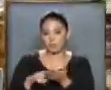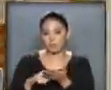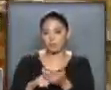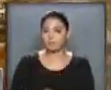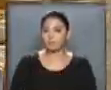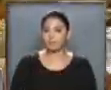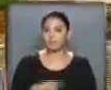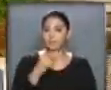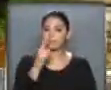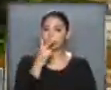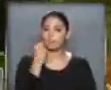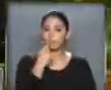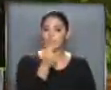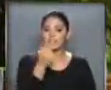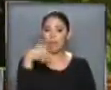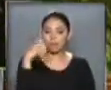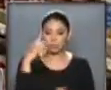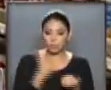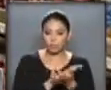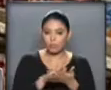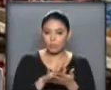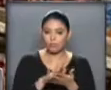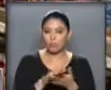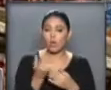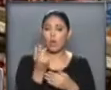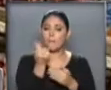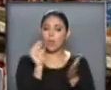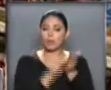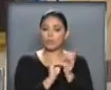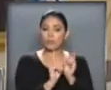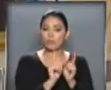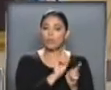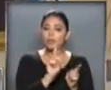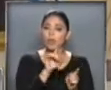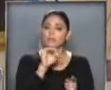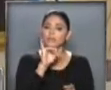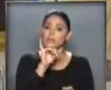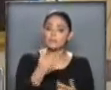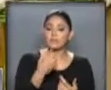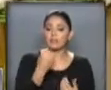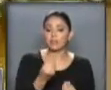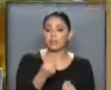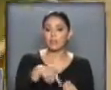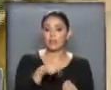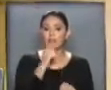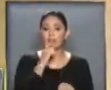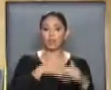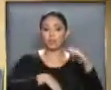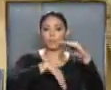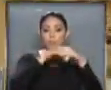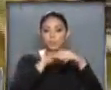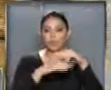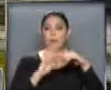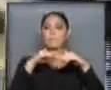nueva etapa del convenio no se propone un congelamiento de los valores, sino un segmento que establece pisos y techos en